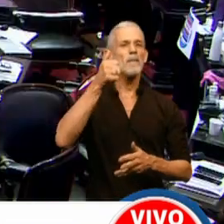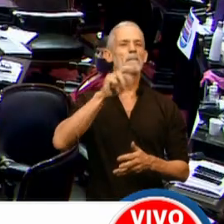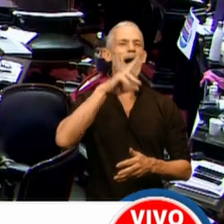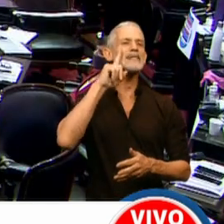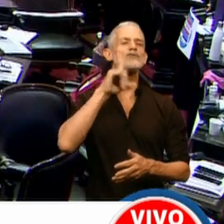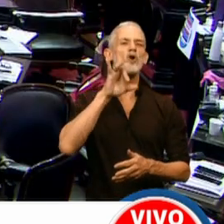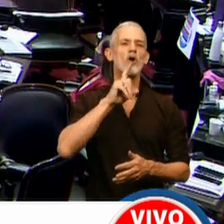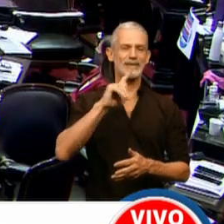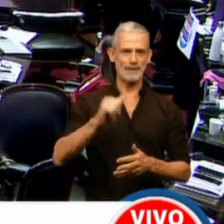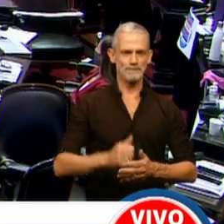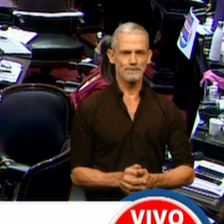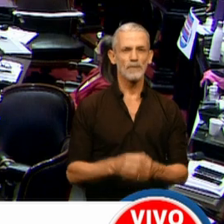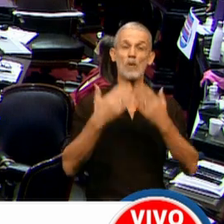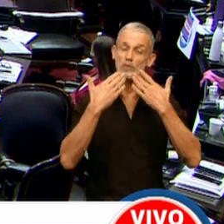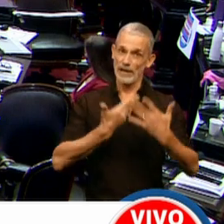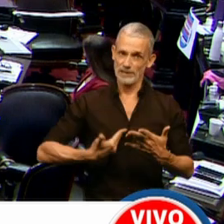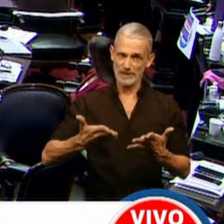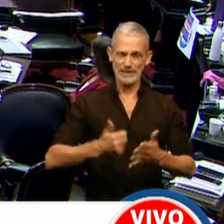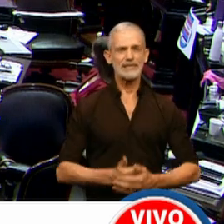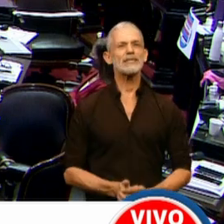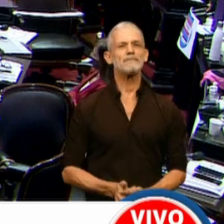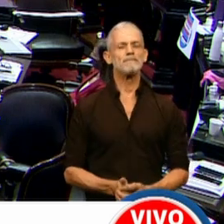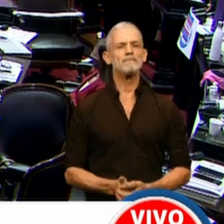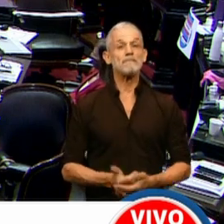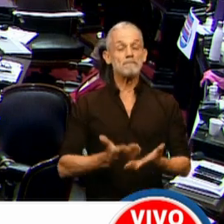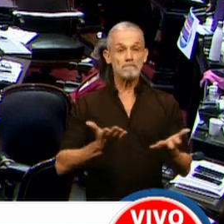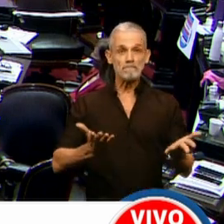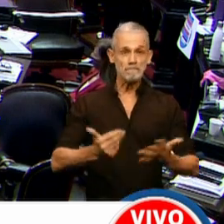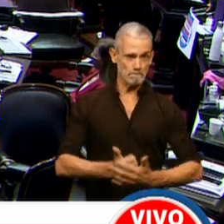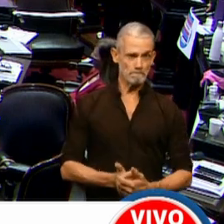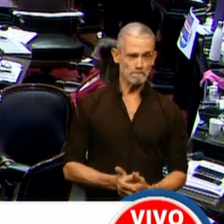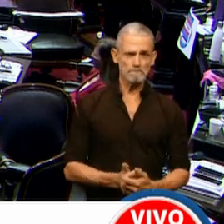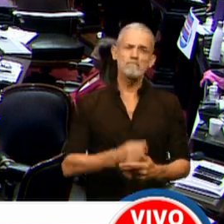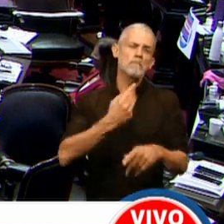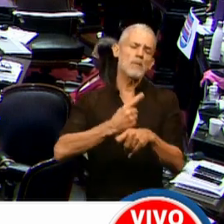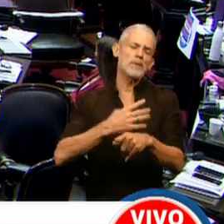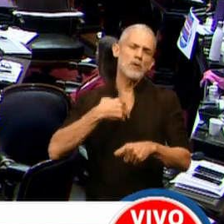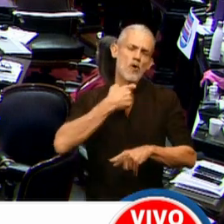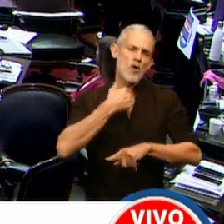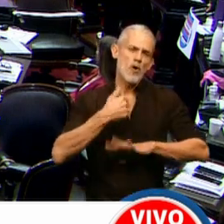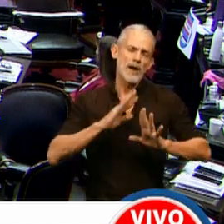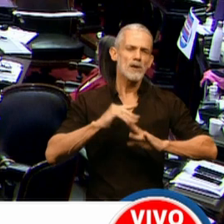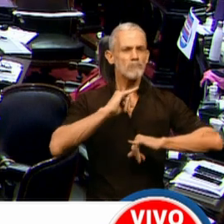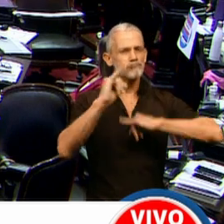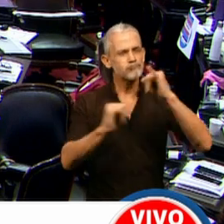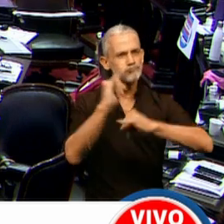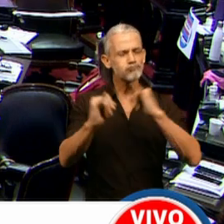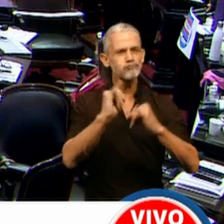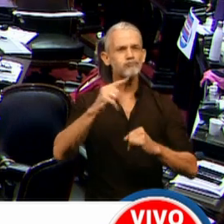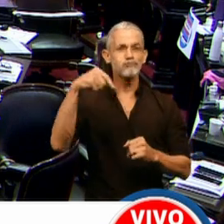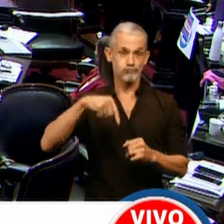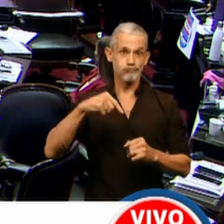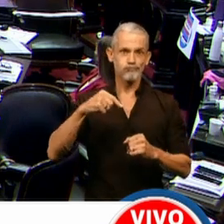muchísimas gracias presidente bueno antes que nada quiero destacar que esta